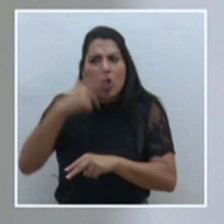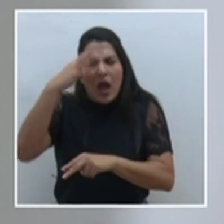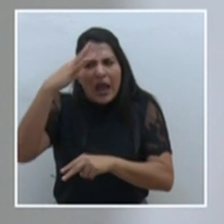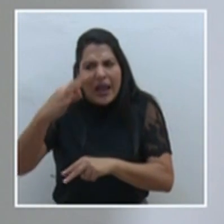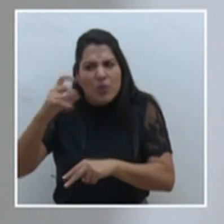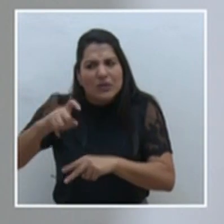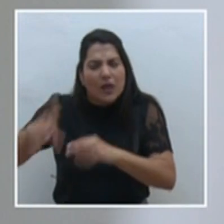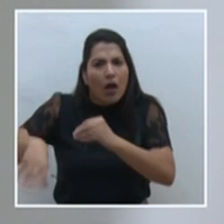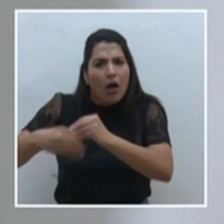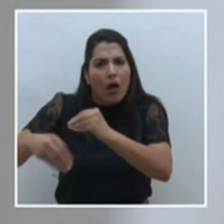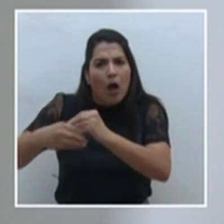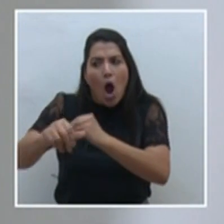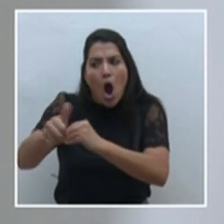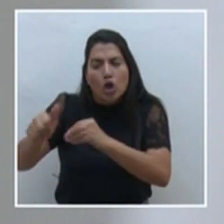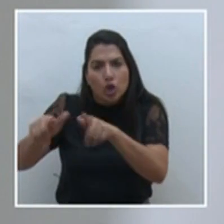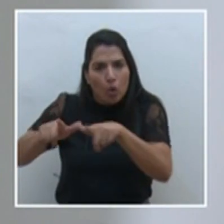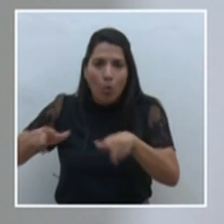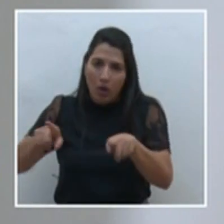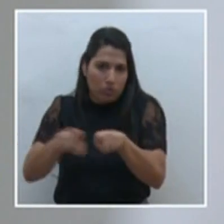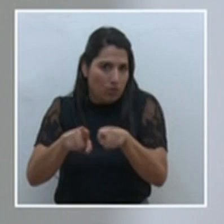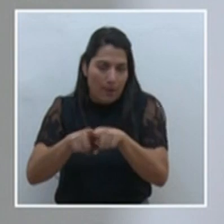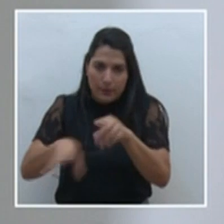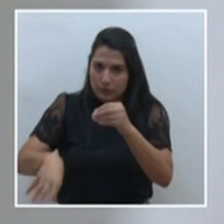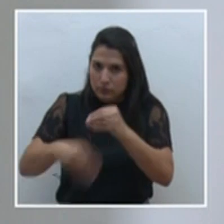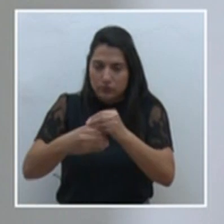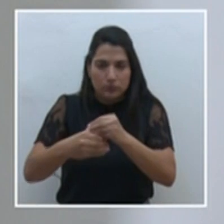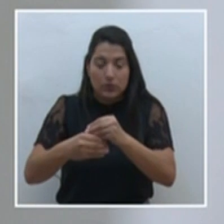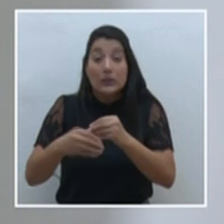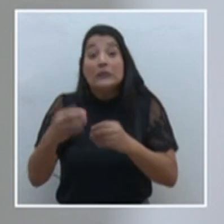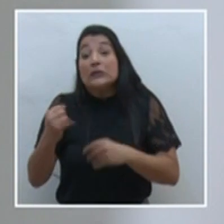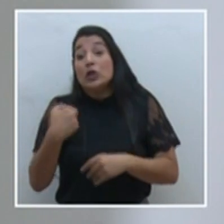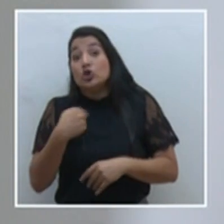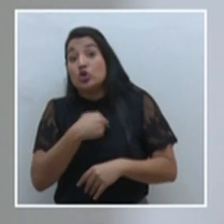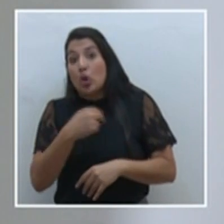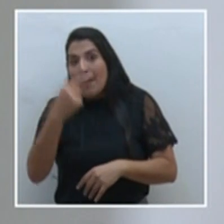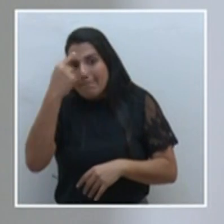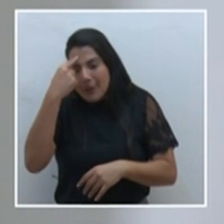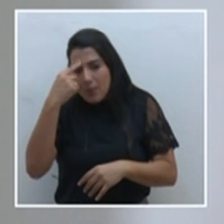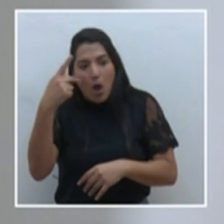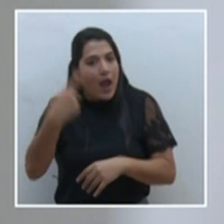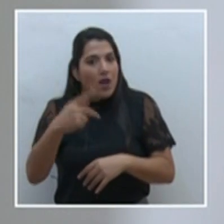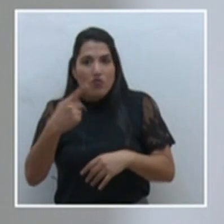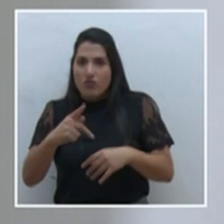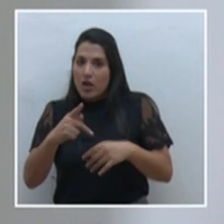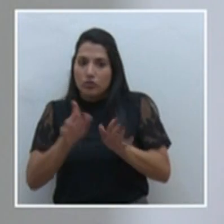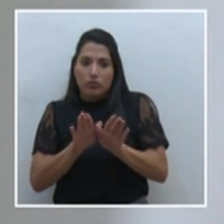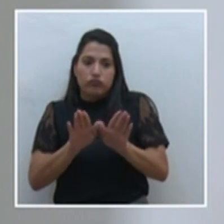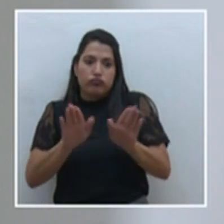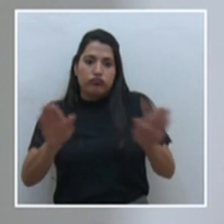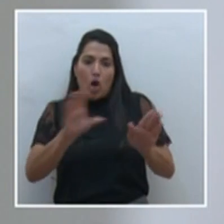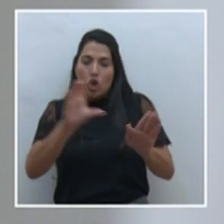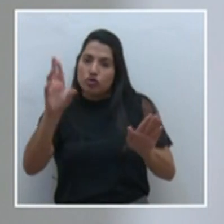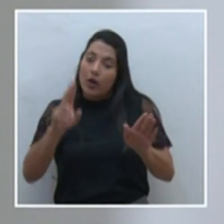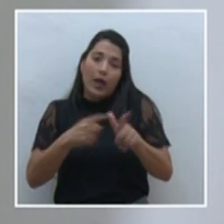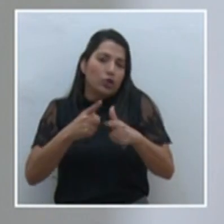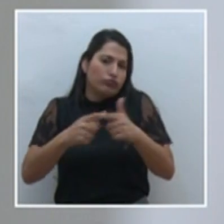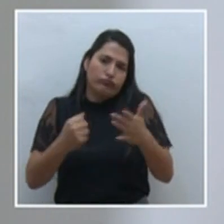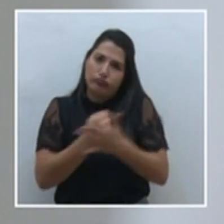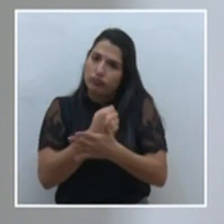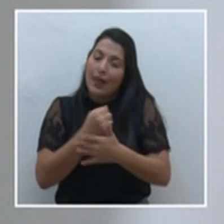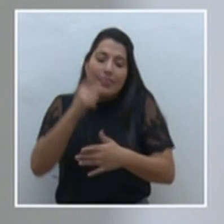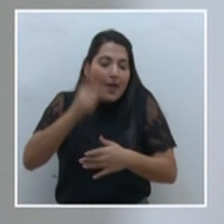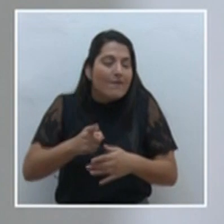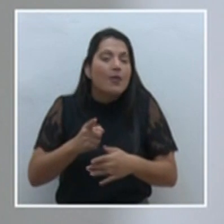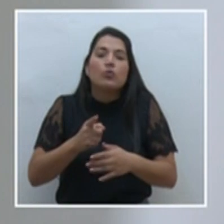o localidades, pues lo haremos también para tomar el confinamiento, y si vemos ya que un asunto, el riesgo empieza a incrementar a nivel nacional, pues lamentablemente tendremos que tomar también